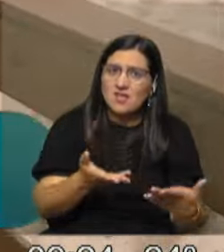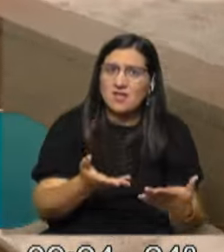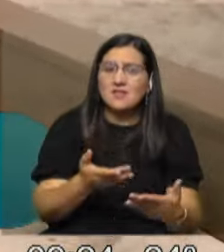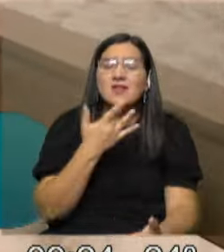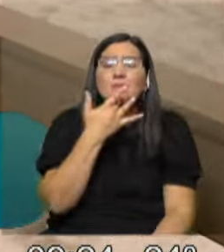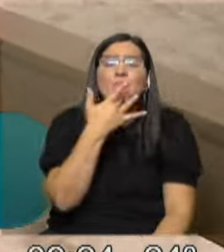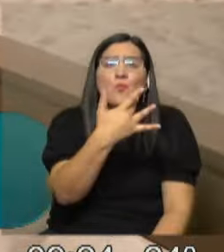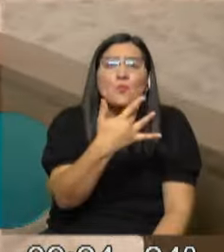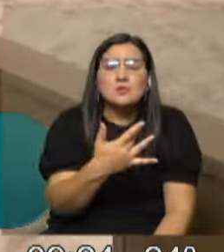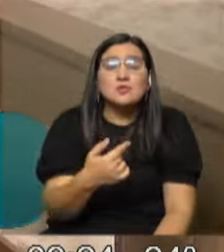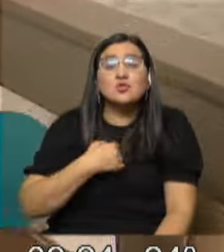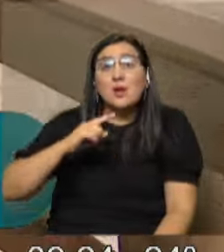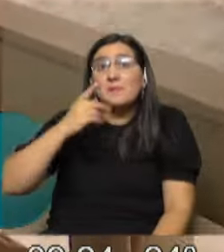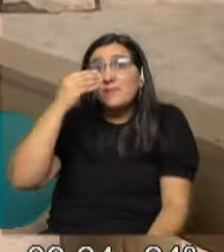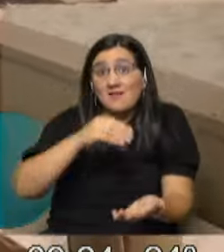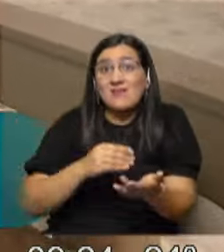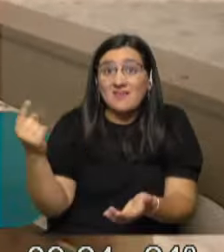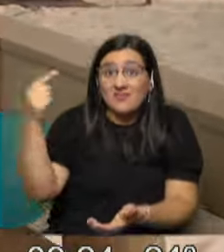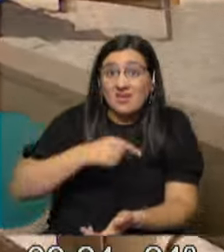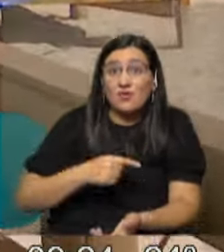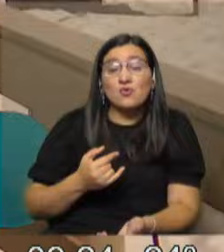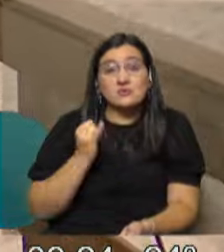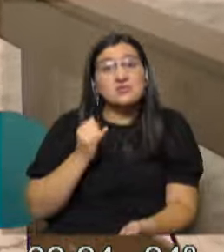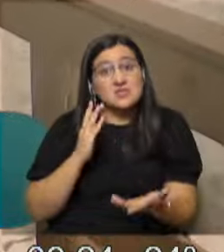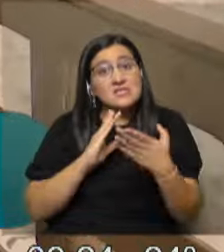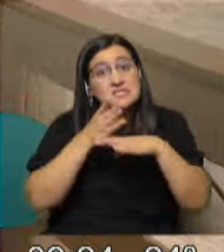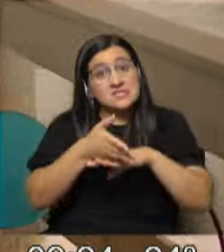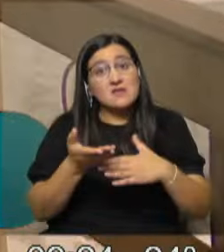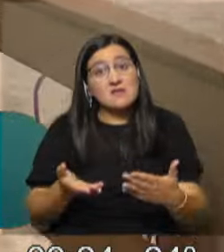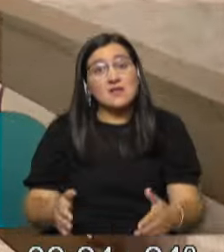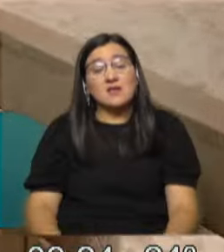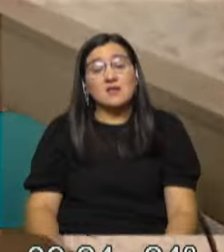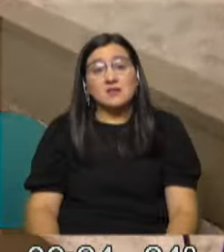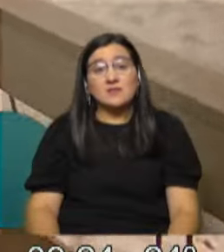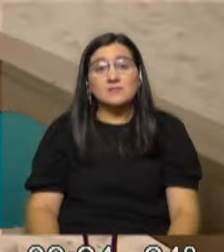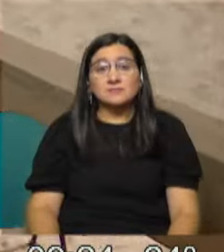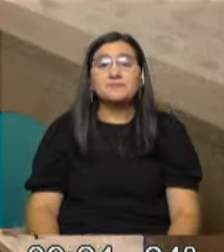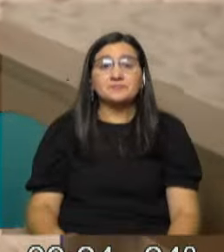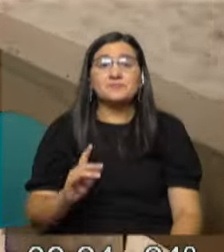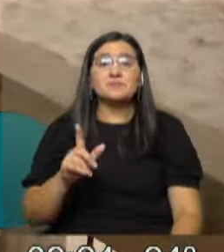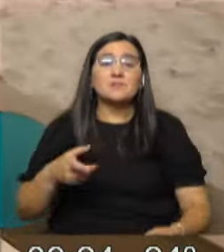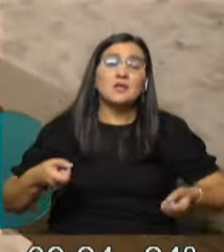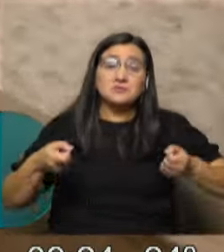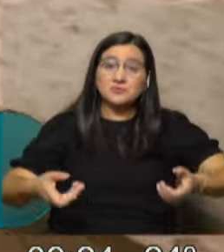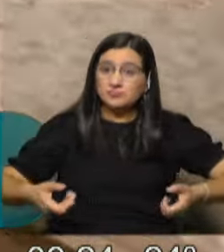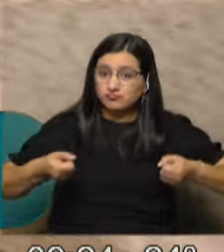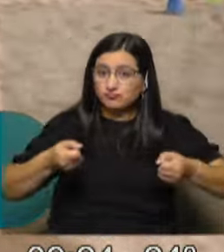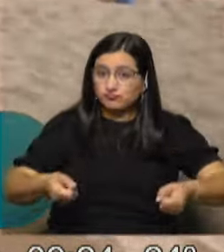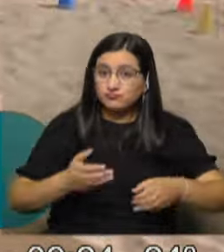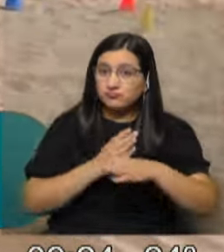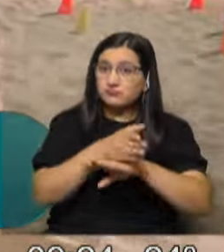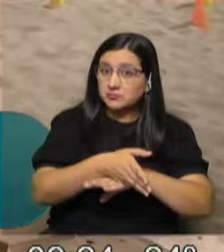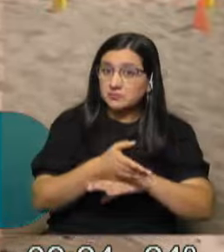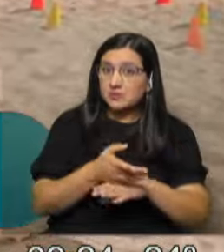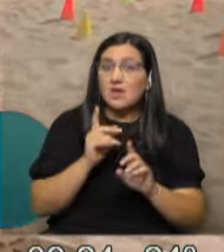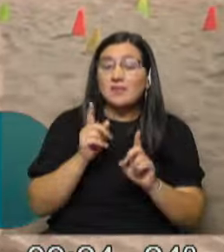Está hermosa, ¿eh? Yo la primera vez que vengo, Fito, es accesible. Tengo que decírtelo. La primera vez que, claro, es accesible, ¿eh? Aparte también vemos